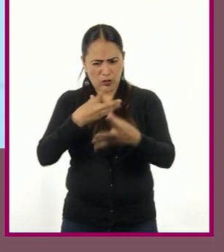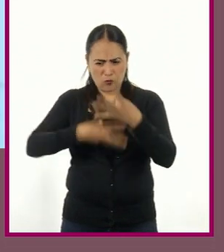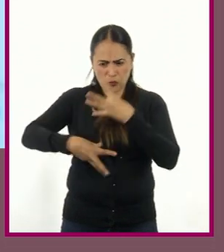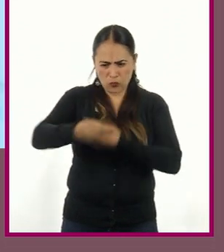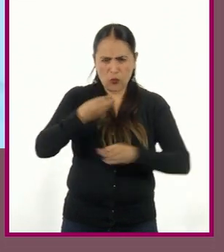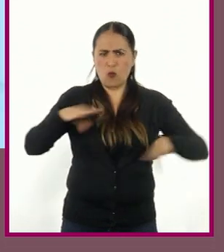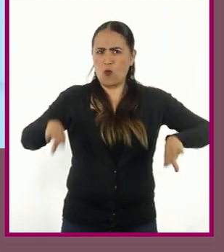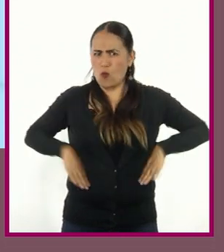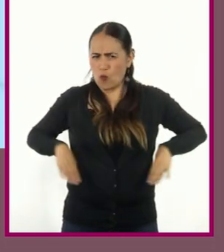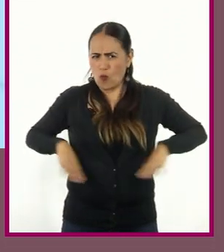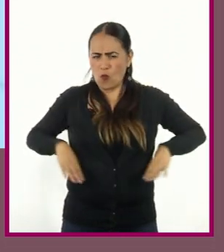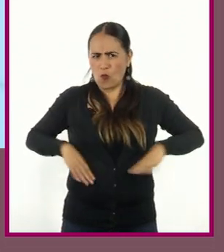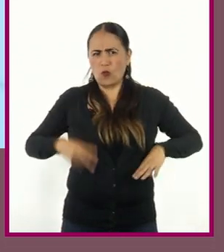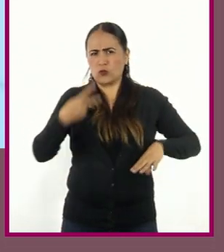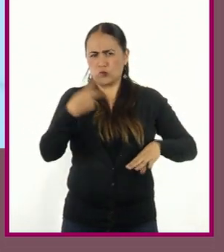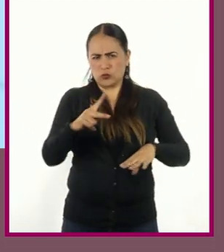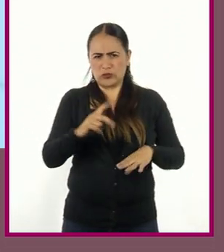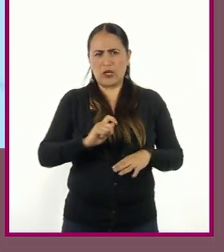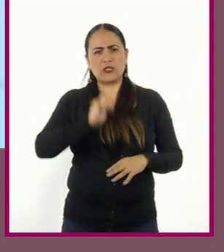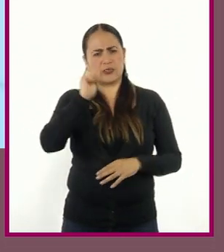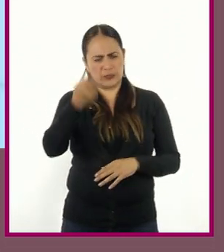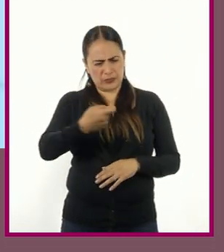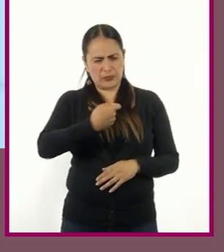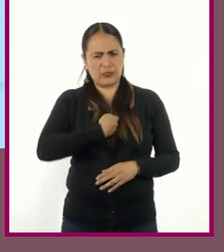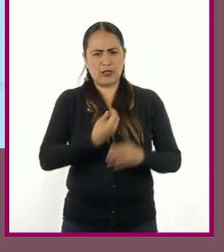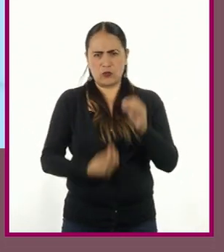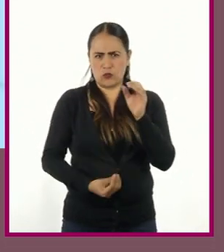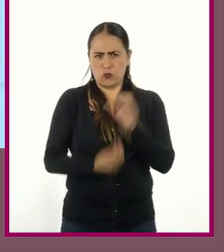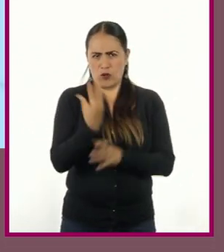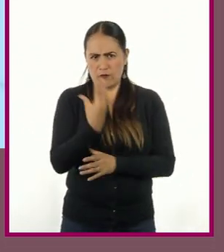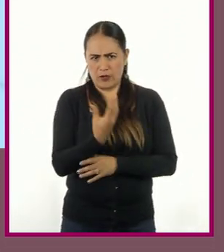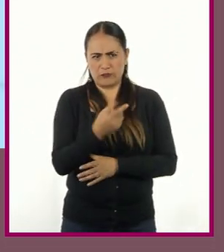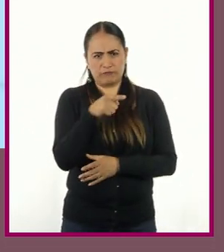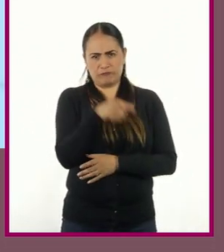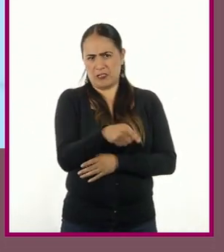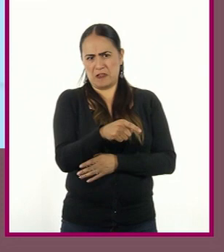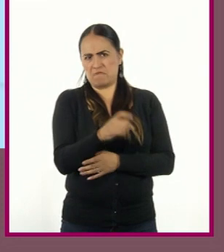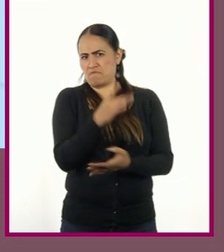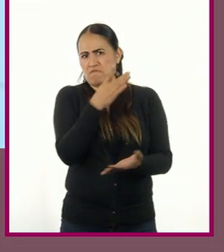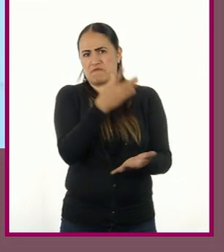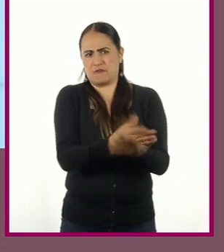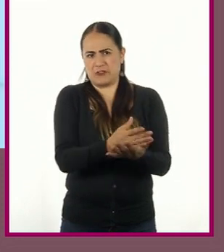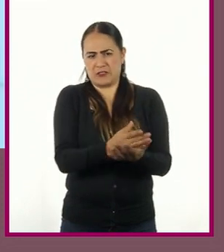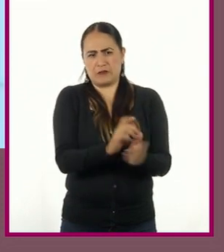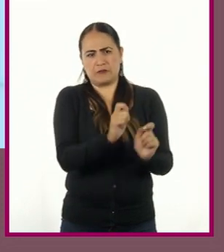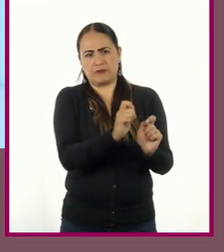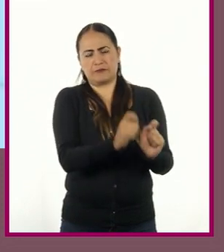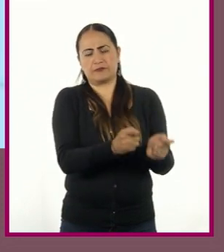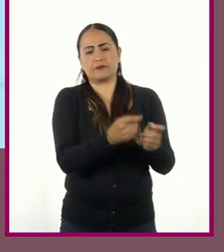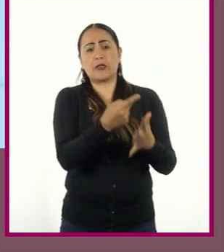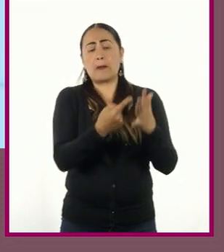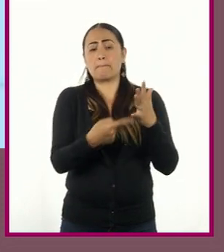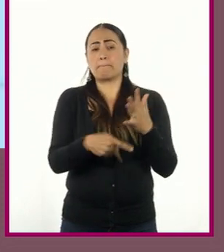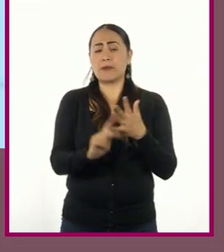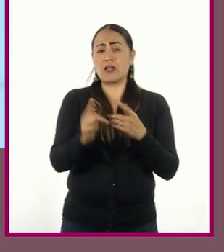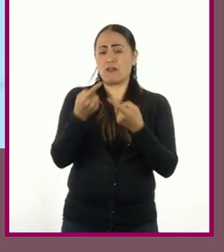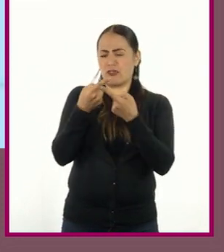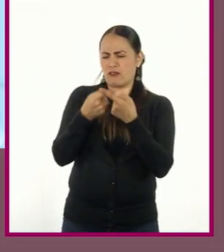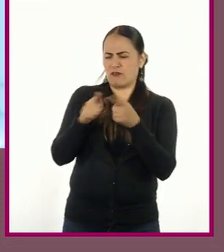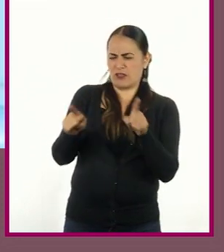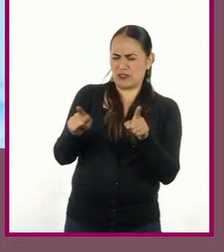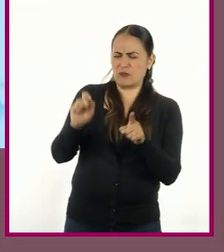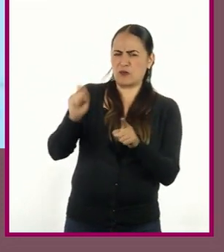de vida generan nuevas identidades con características singulares. Pero estas diferencias pueden provocar conflictos